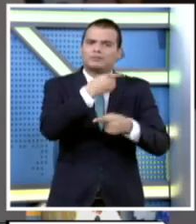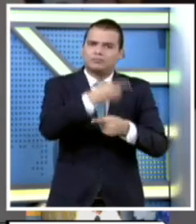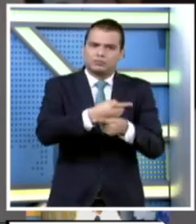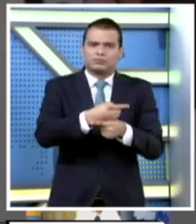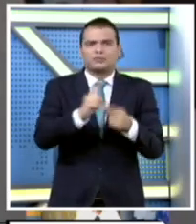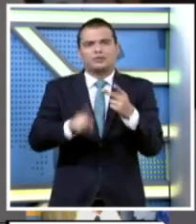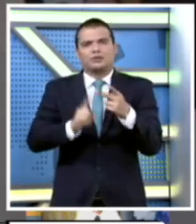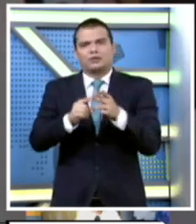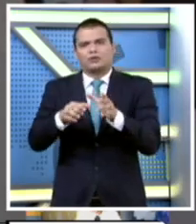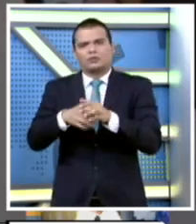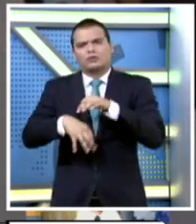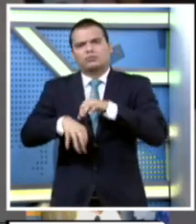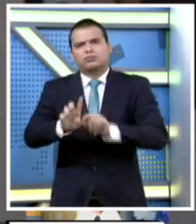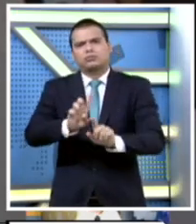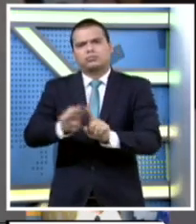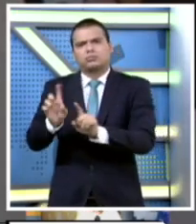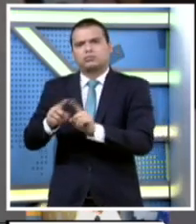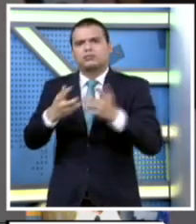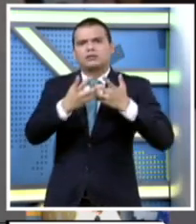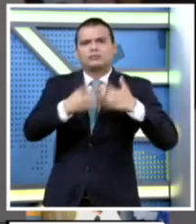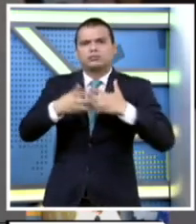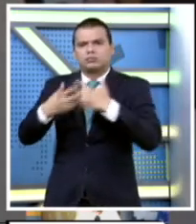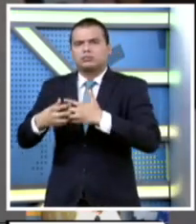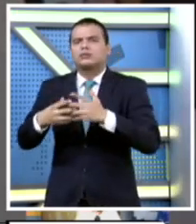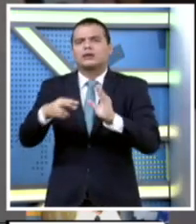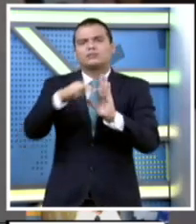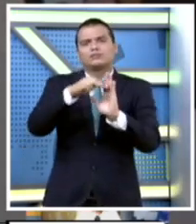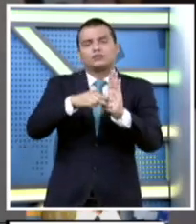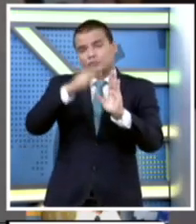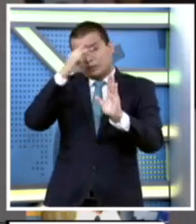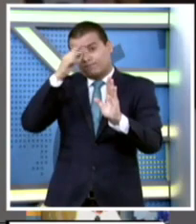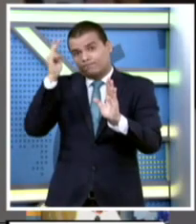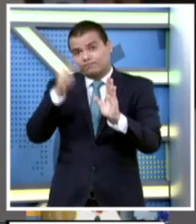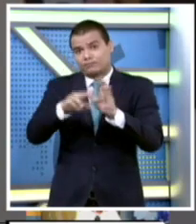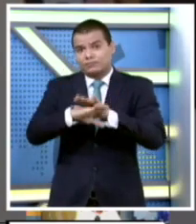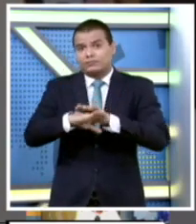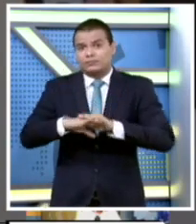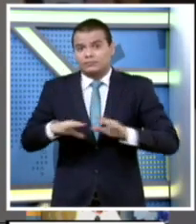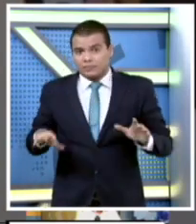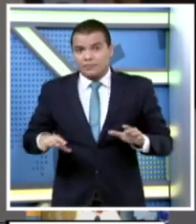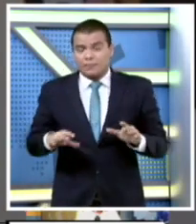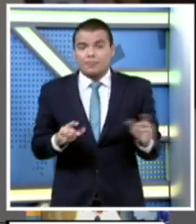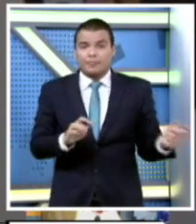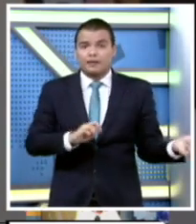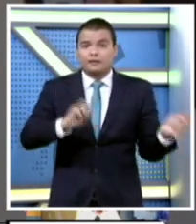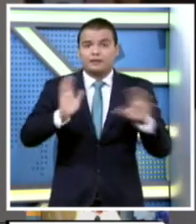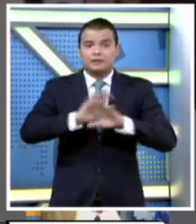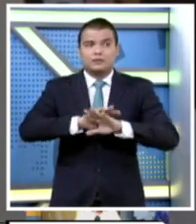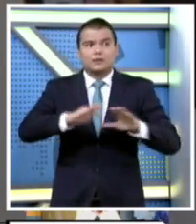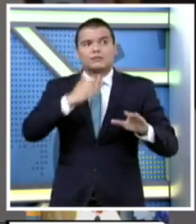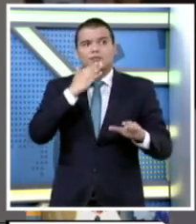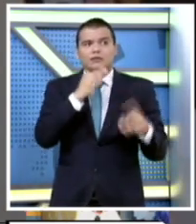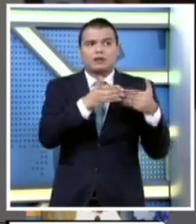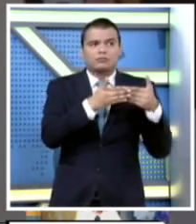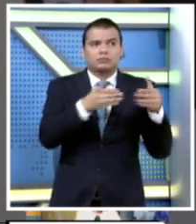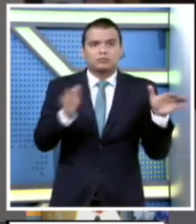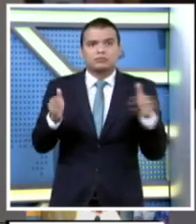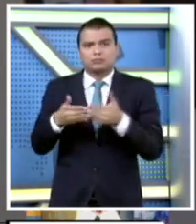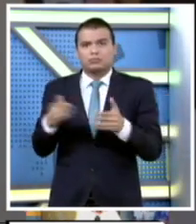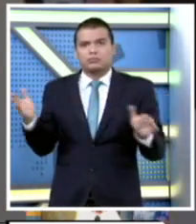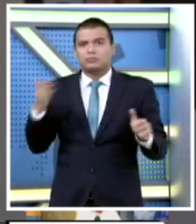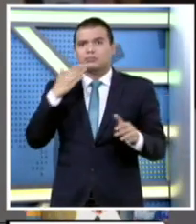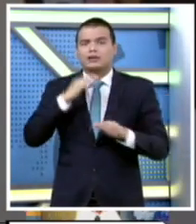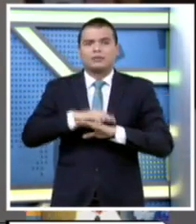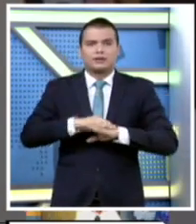la manufactura cumpla un protocolo. Y en la medida en que esta línea tenue nos dé la oportunidad, podremos